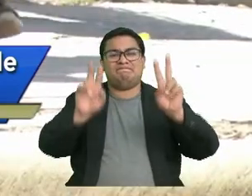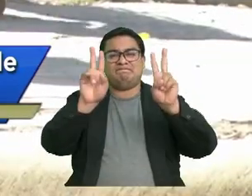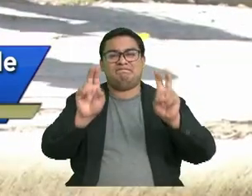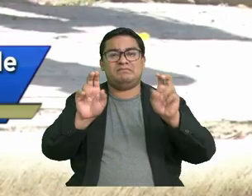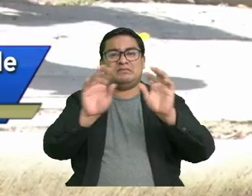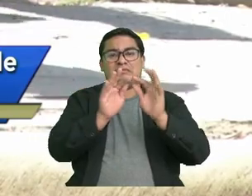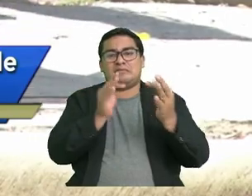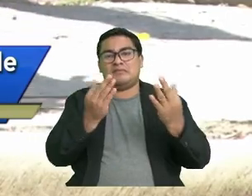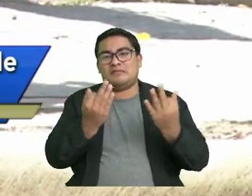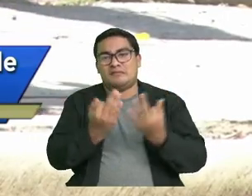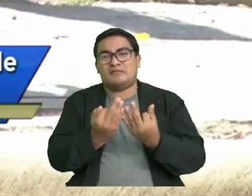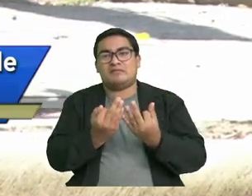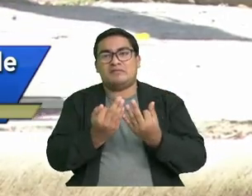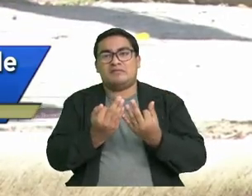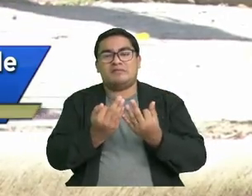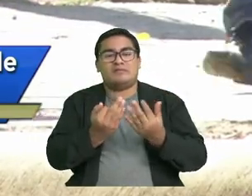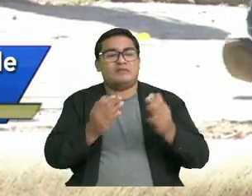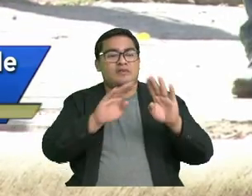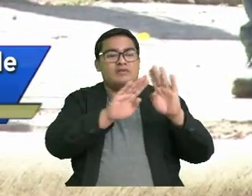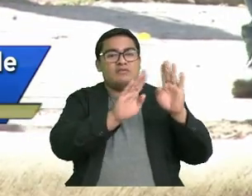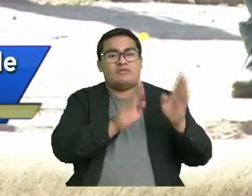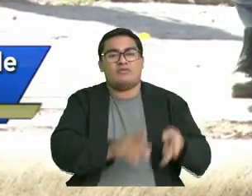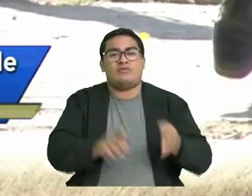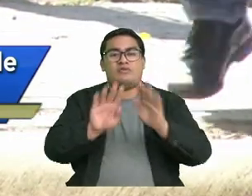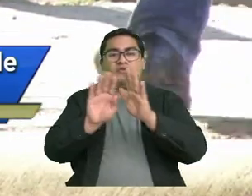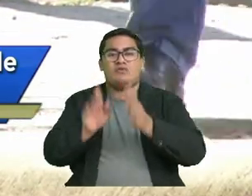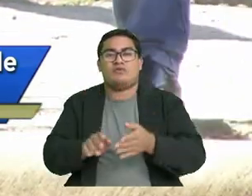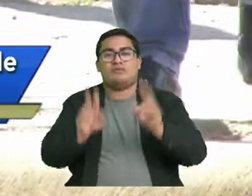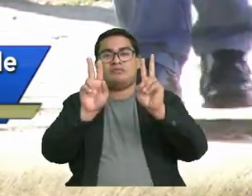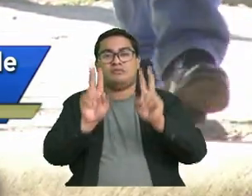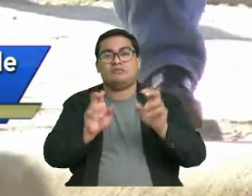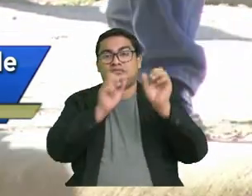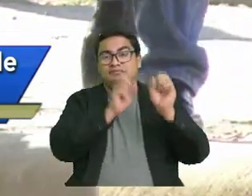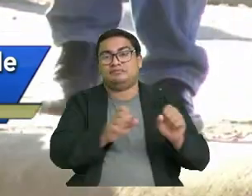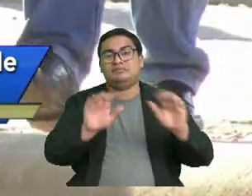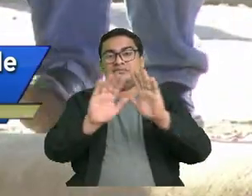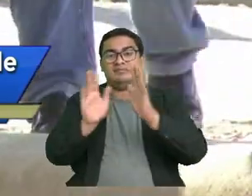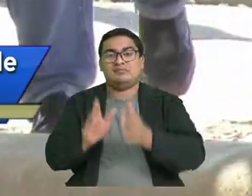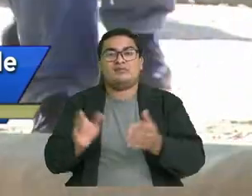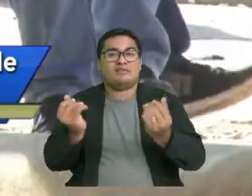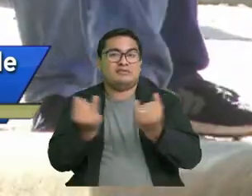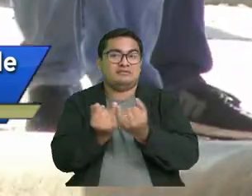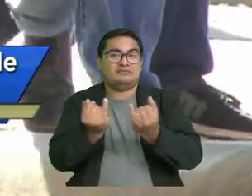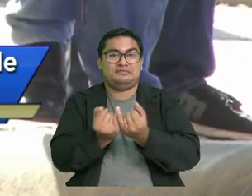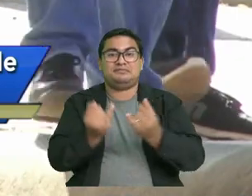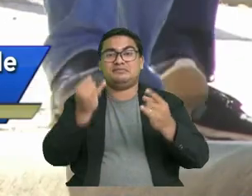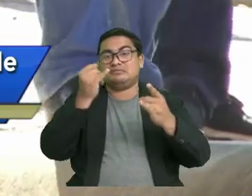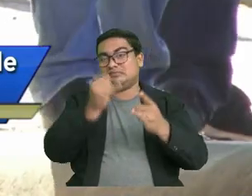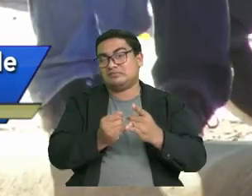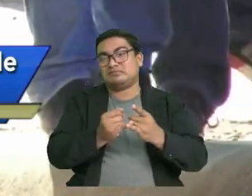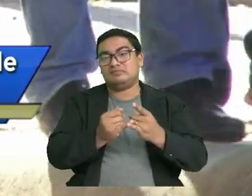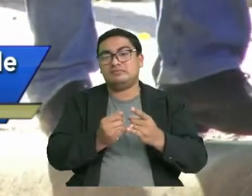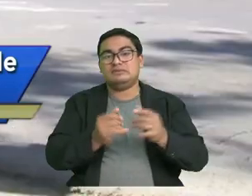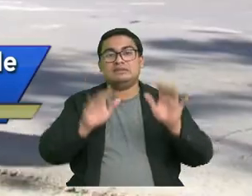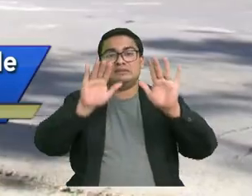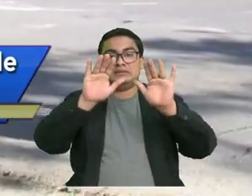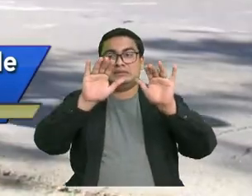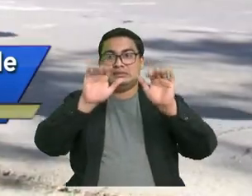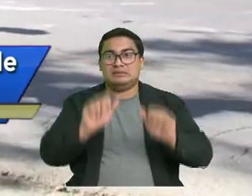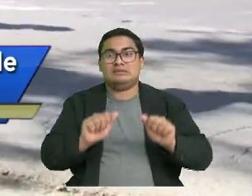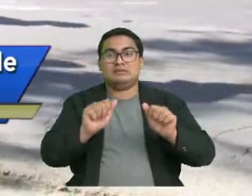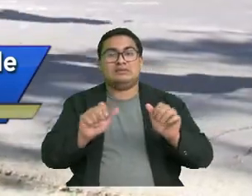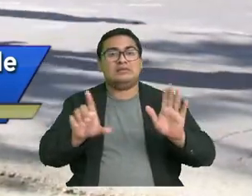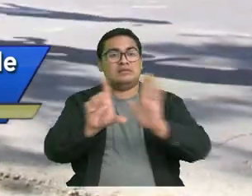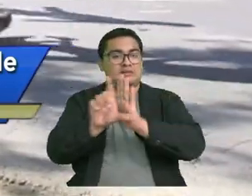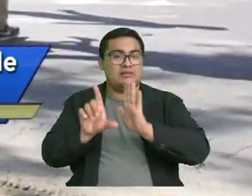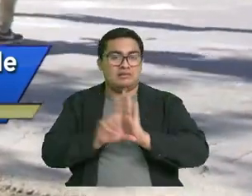de familia, en materia de mujer, en materia de equidad de género, porque ya se vienen a aprobar